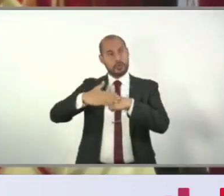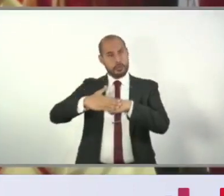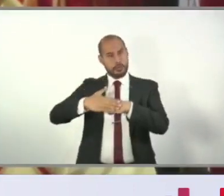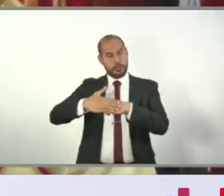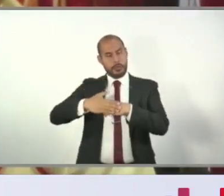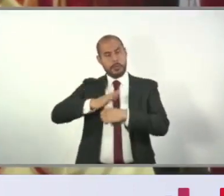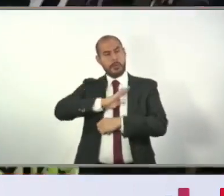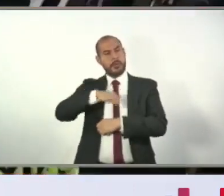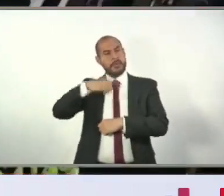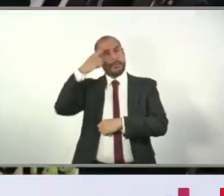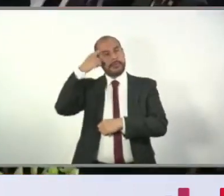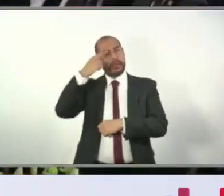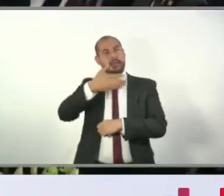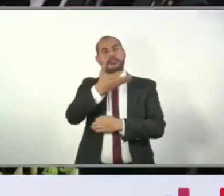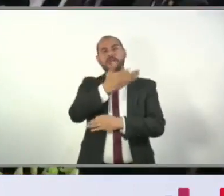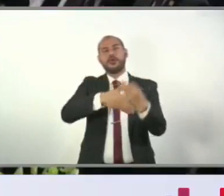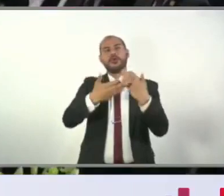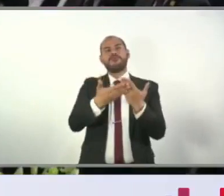todos ustedes.